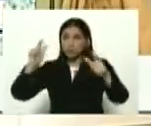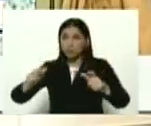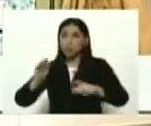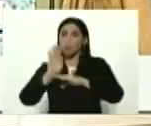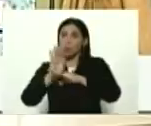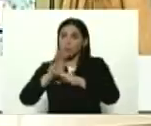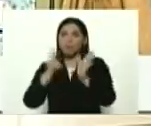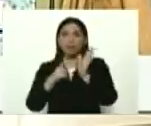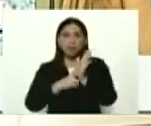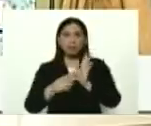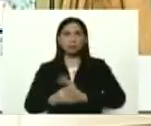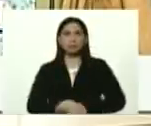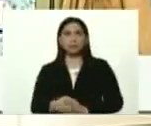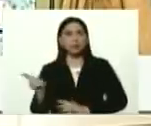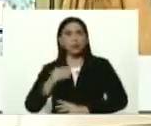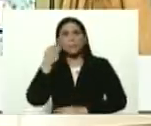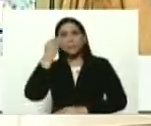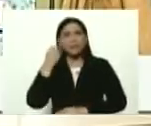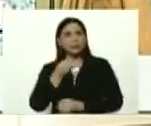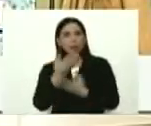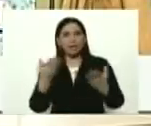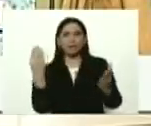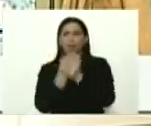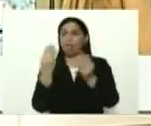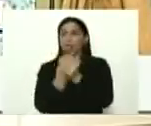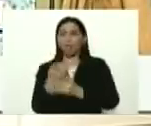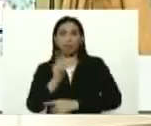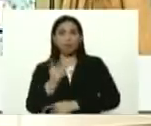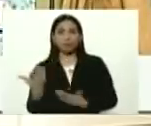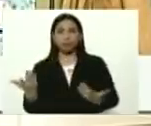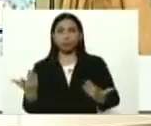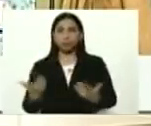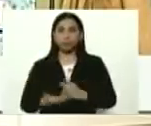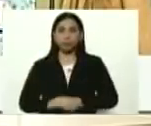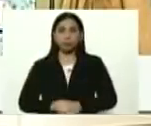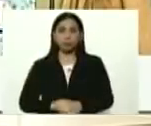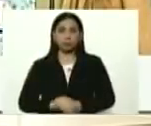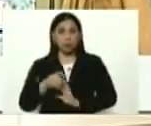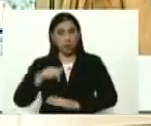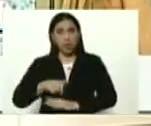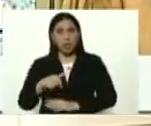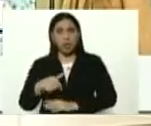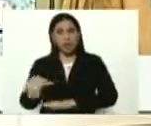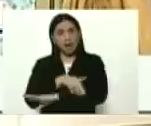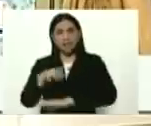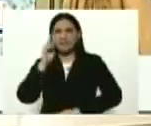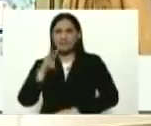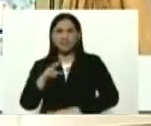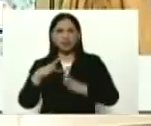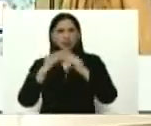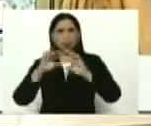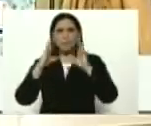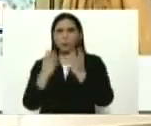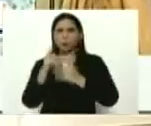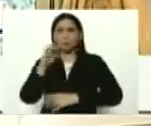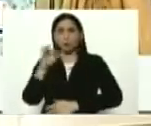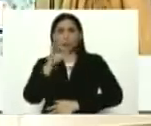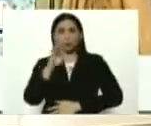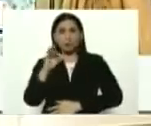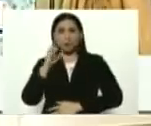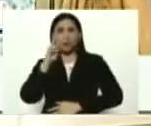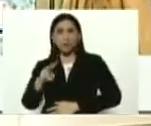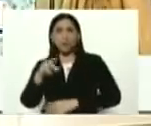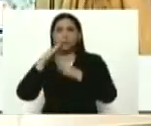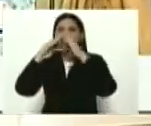verdad. No crea que esto es mamadera de gallo. Hoy en la calle vi a todo el mundo, al 100% de la gente que vi con su